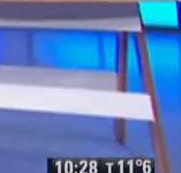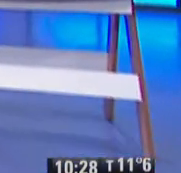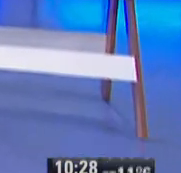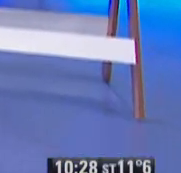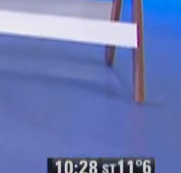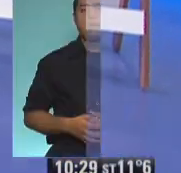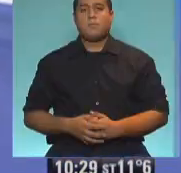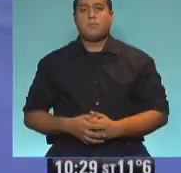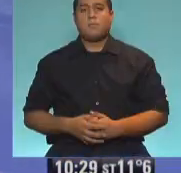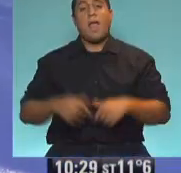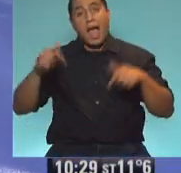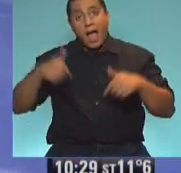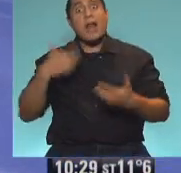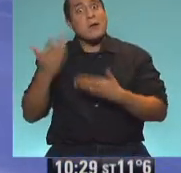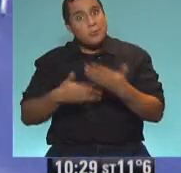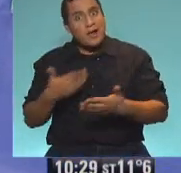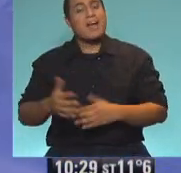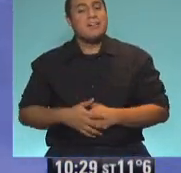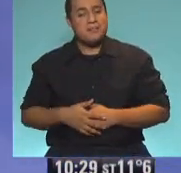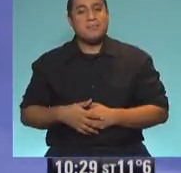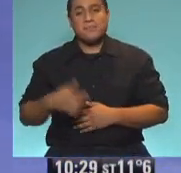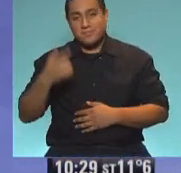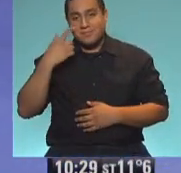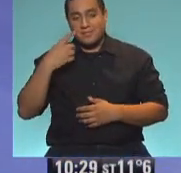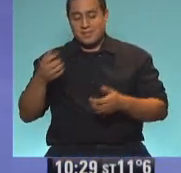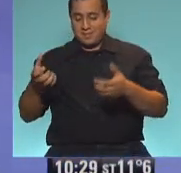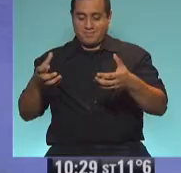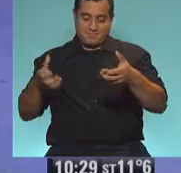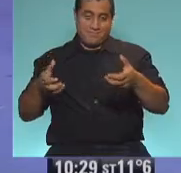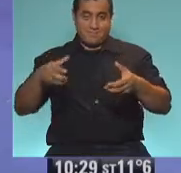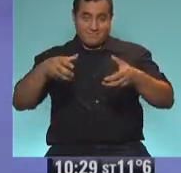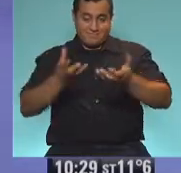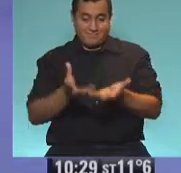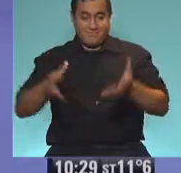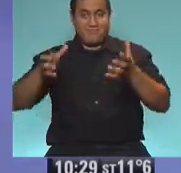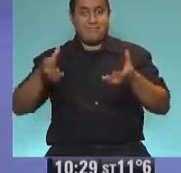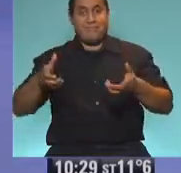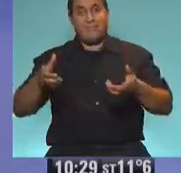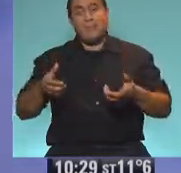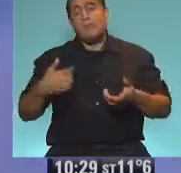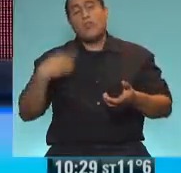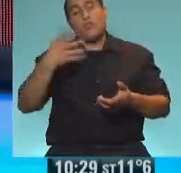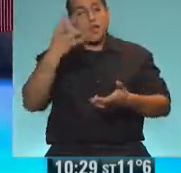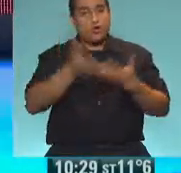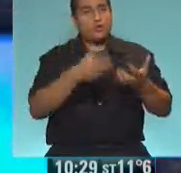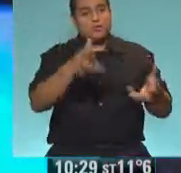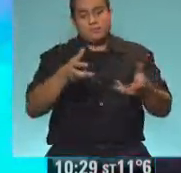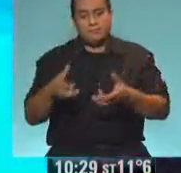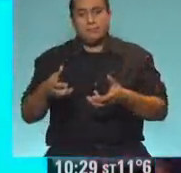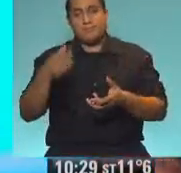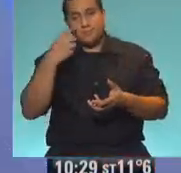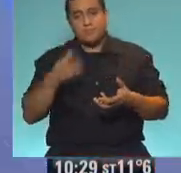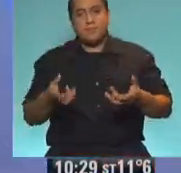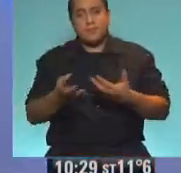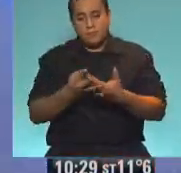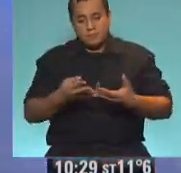de jugar. Muy bien, Ernesto, ¿eso conseguiste para la historia? ¿Eso encontraste? Fui a la cocina y encontré un colador, mirá. Muy bueno.